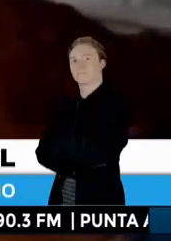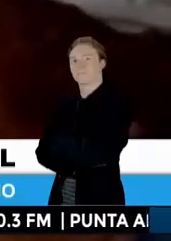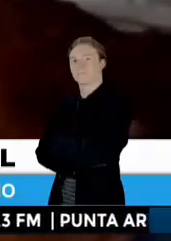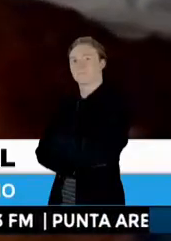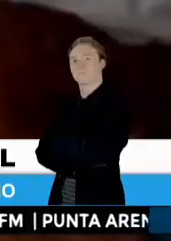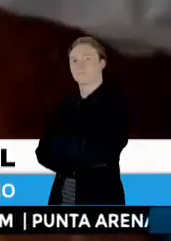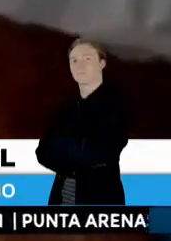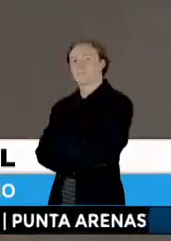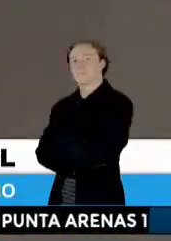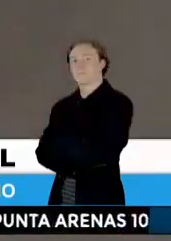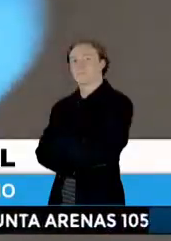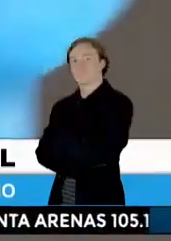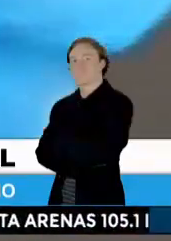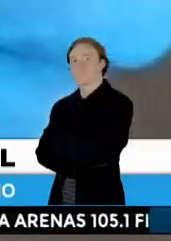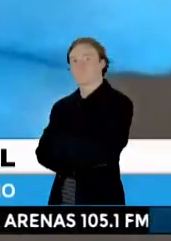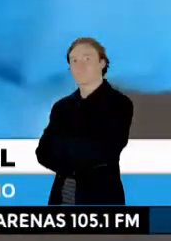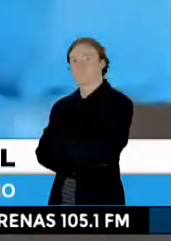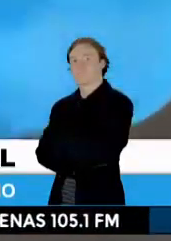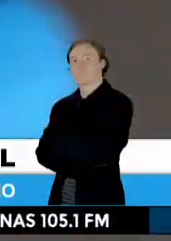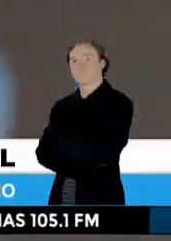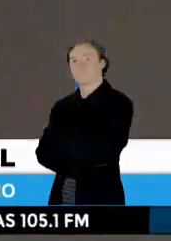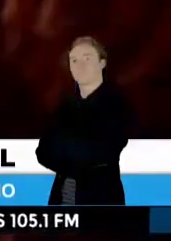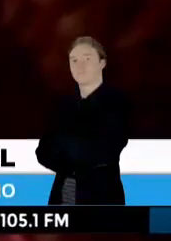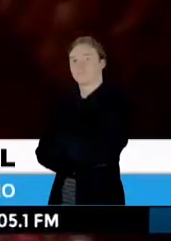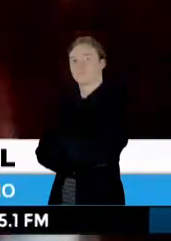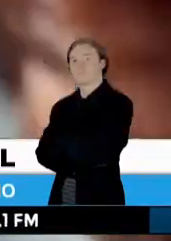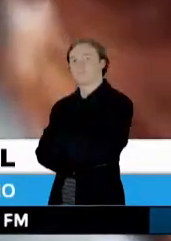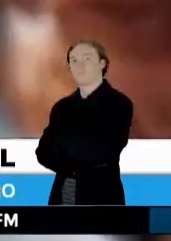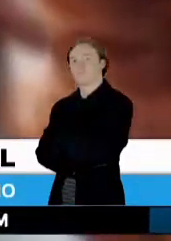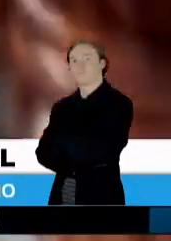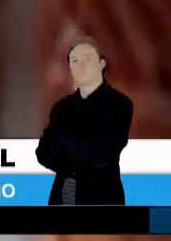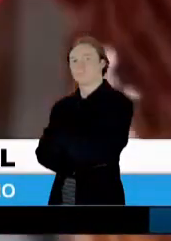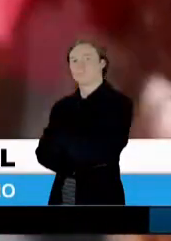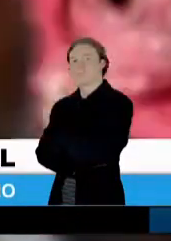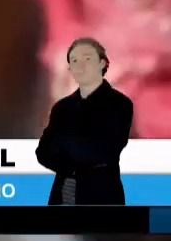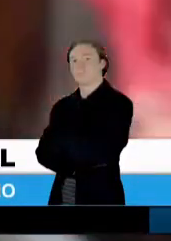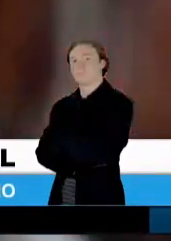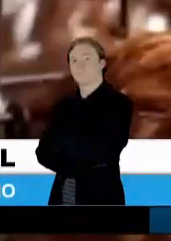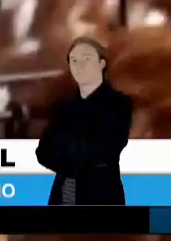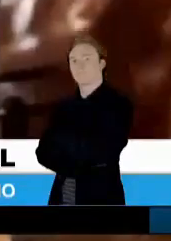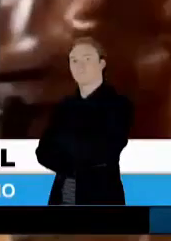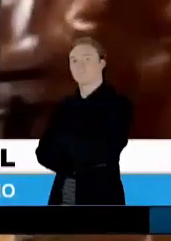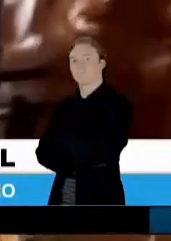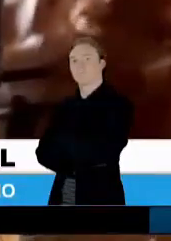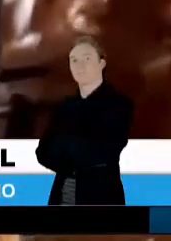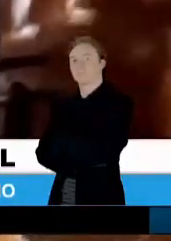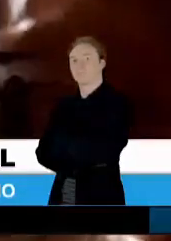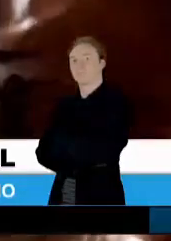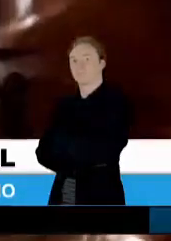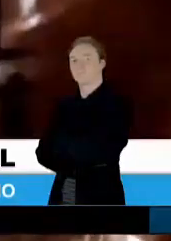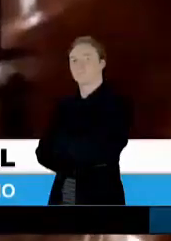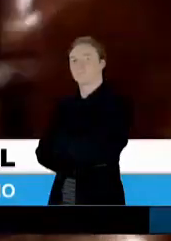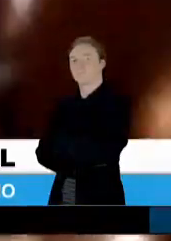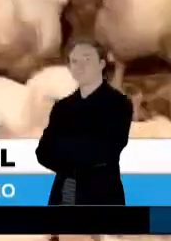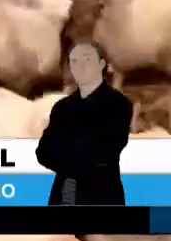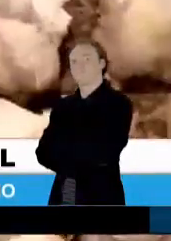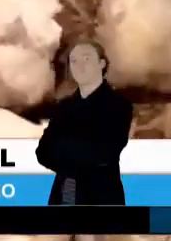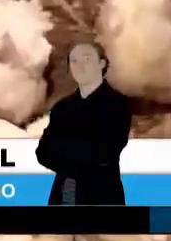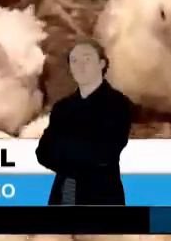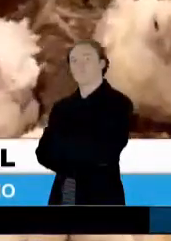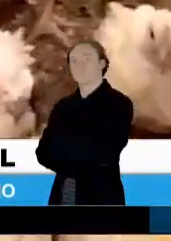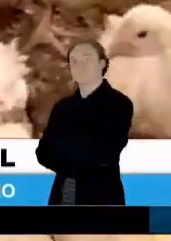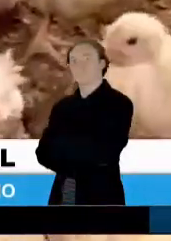es respecto al contagio en aves de traspatio, donde se registran 52 aves contagiadas, provocado por aves silvestres que van a gallineros